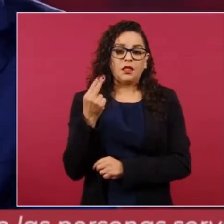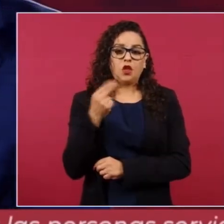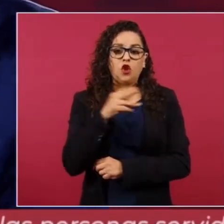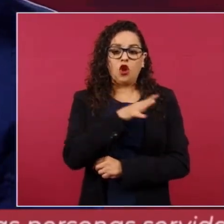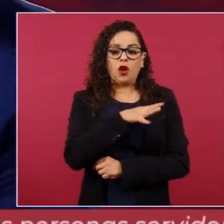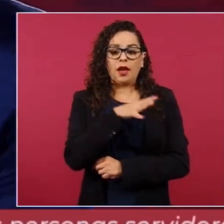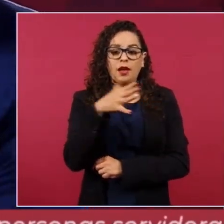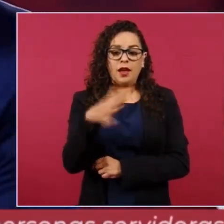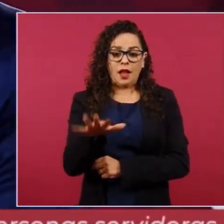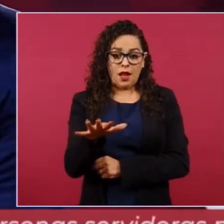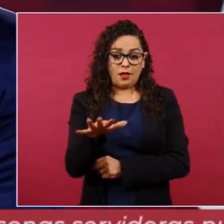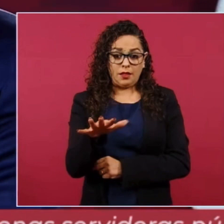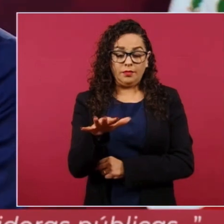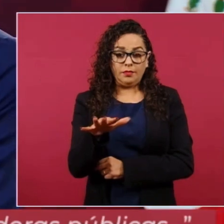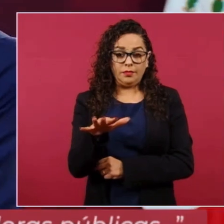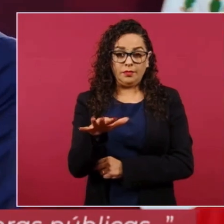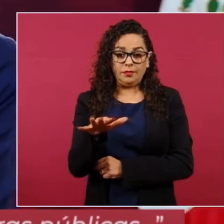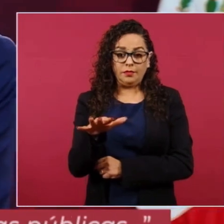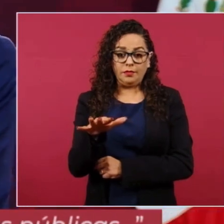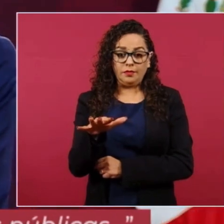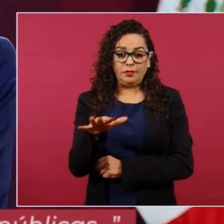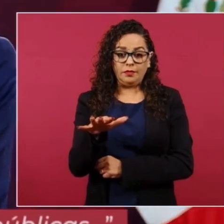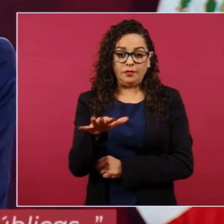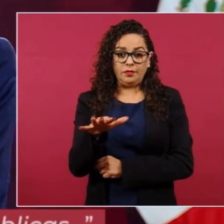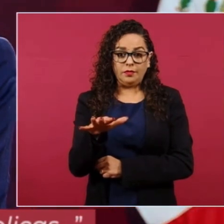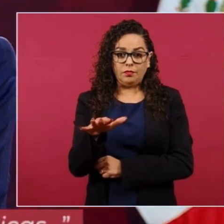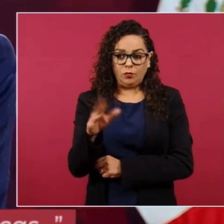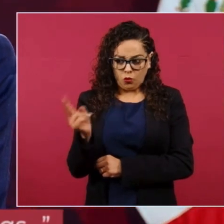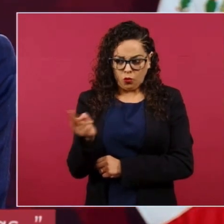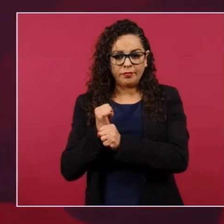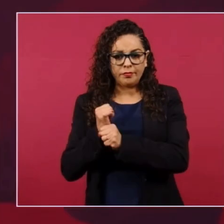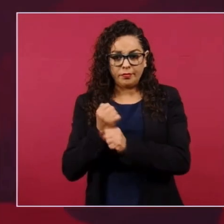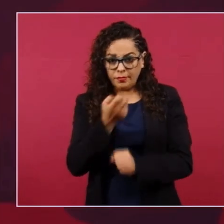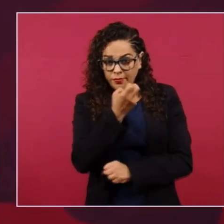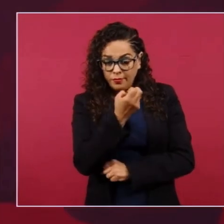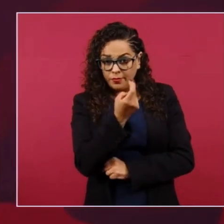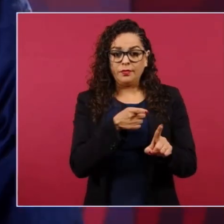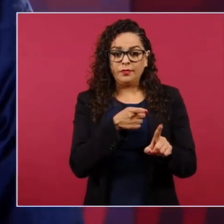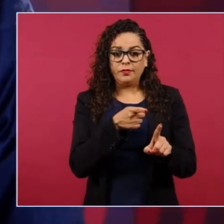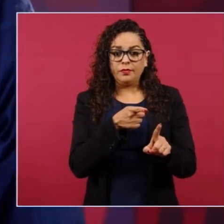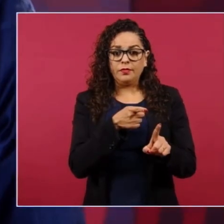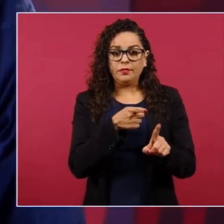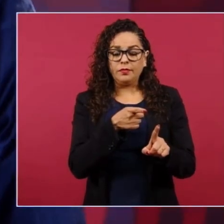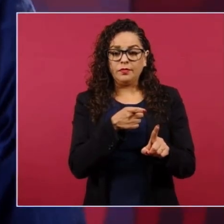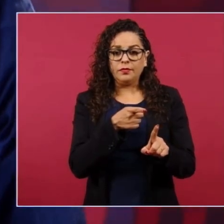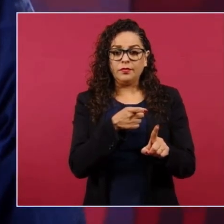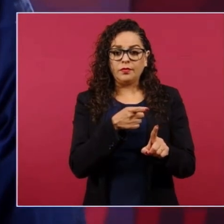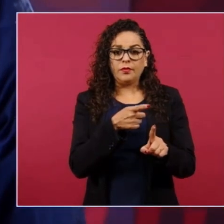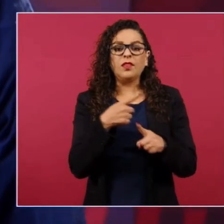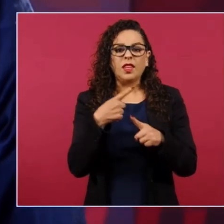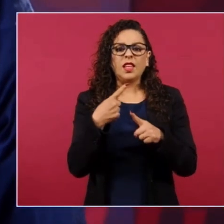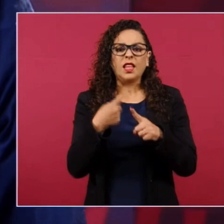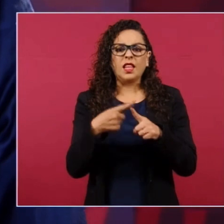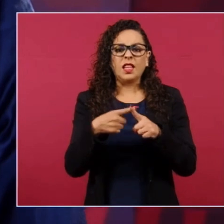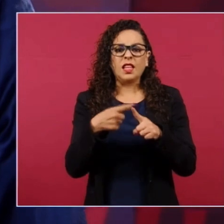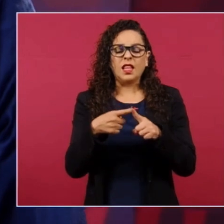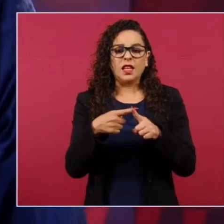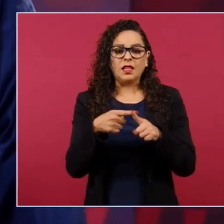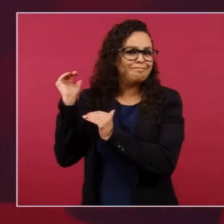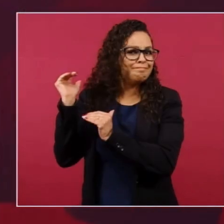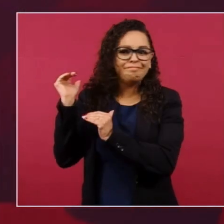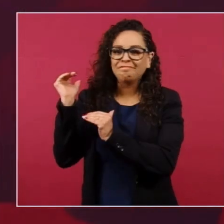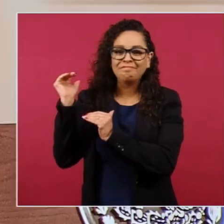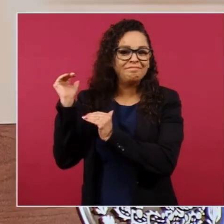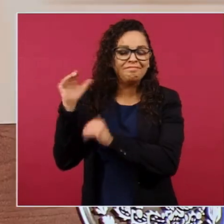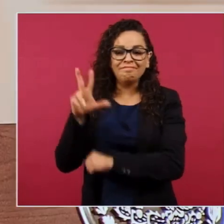división, hagan el estudio, ninguno viene de la élite económica del